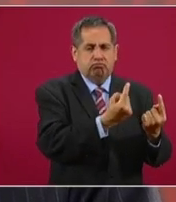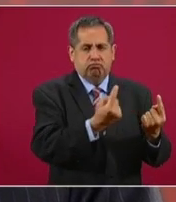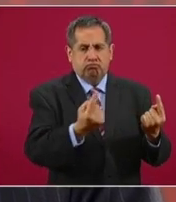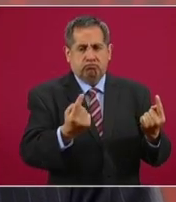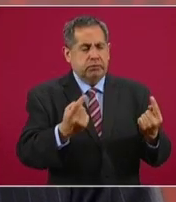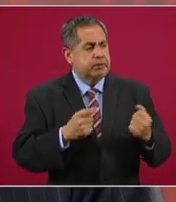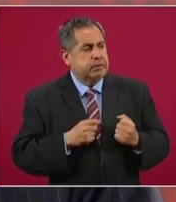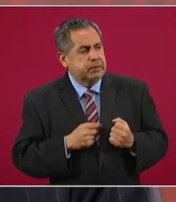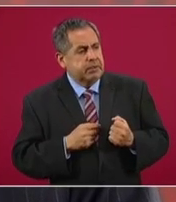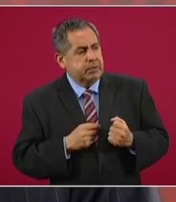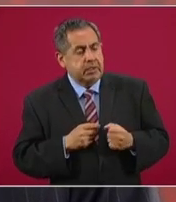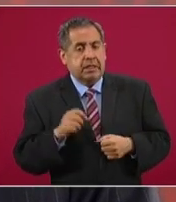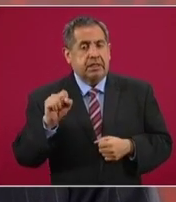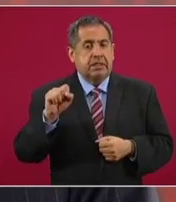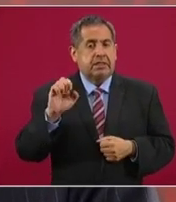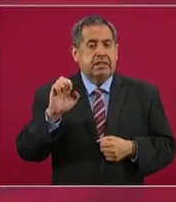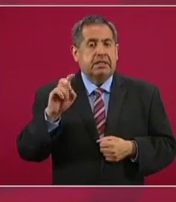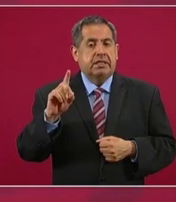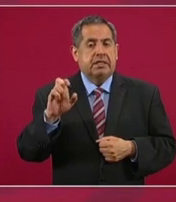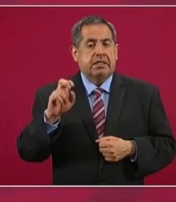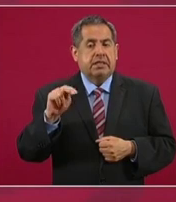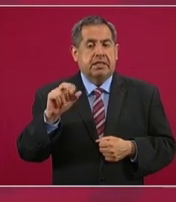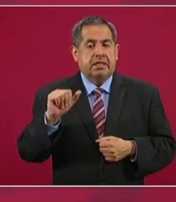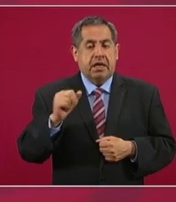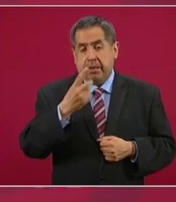la secretaría de la defensa